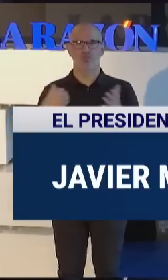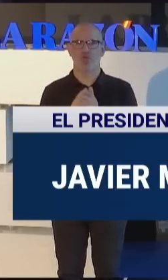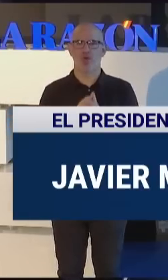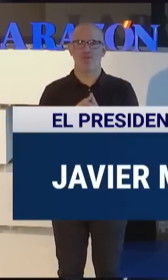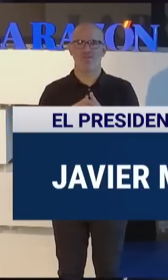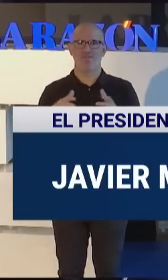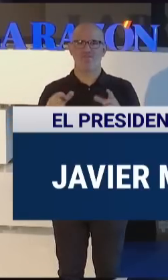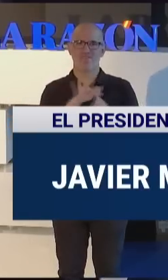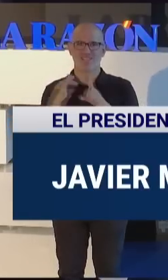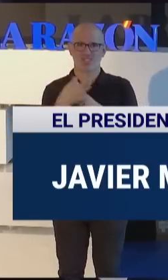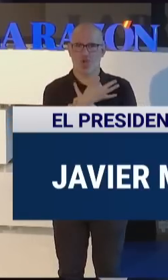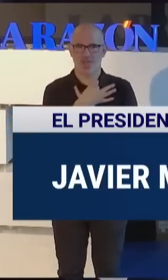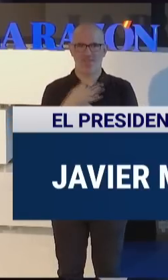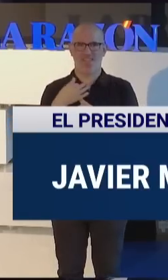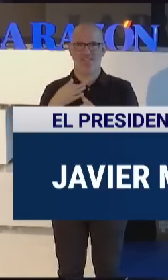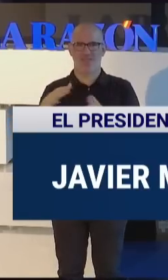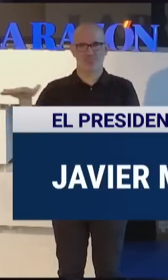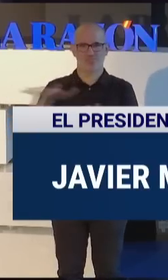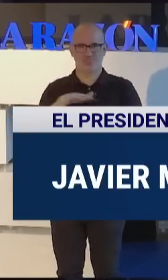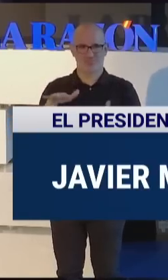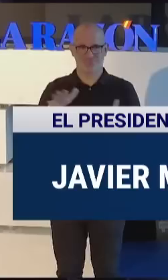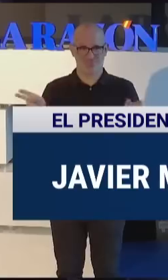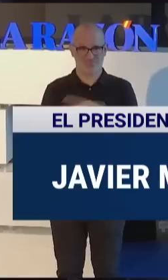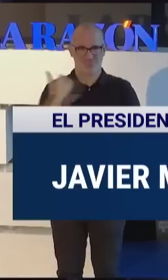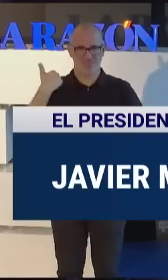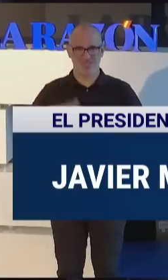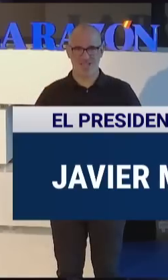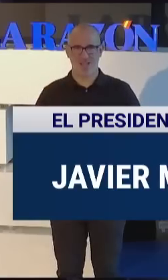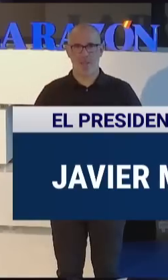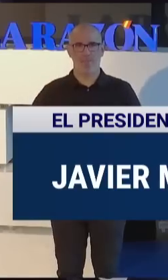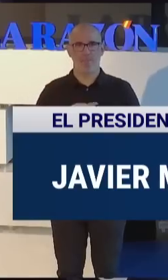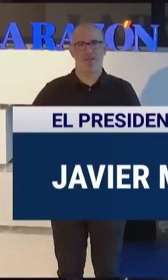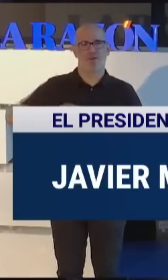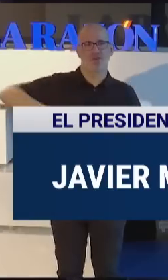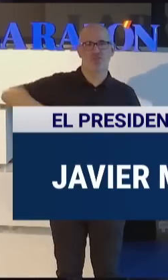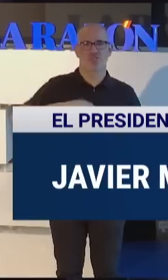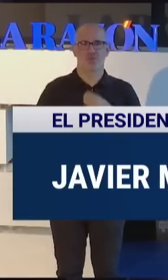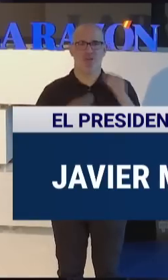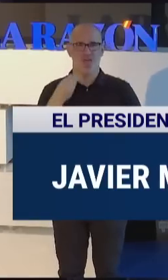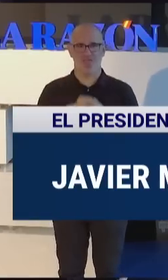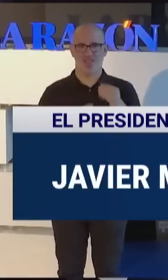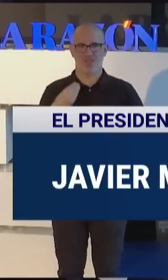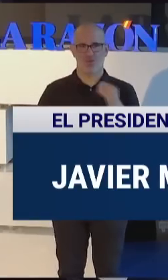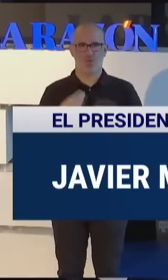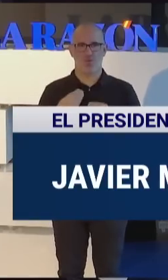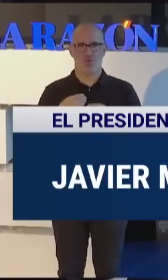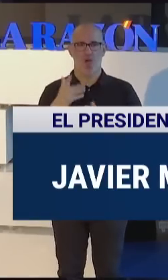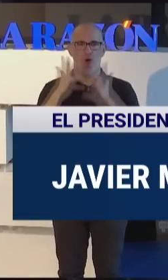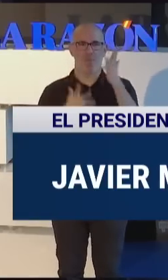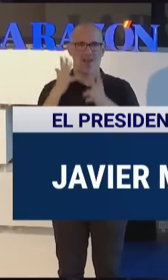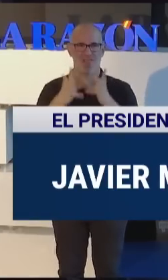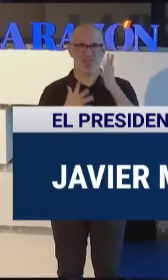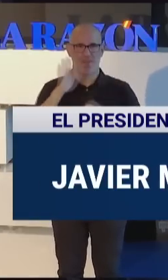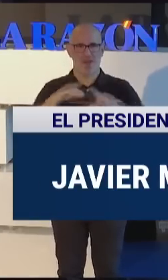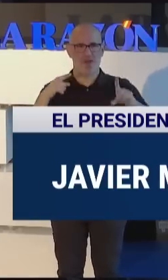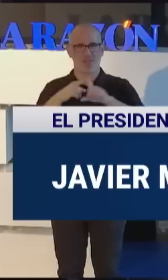endógena y estamos haciendo unas sucesivas operaciones de BOPREAL para